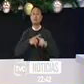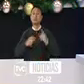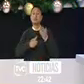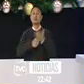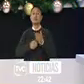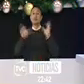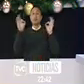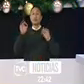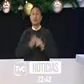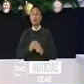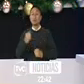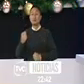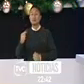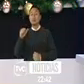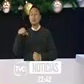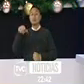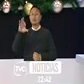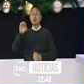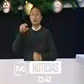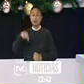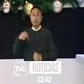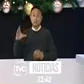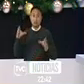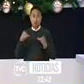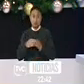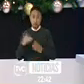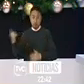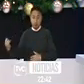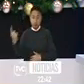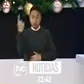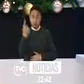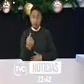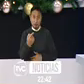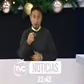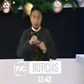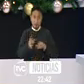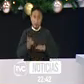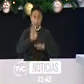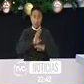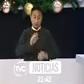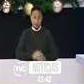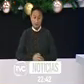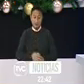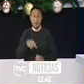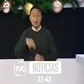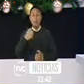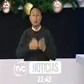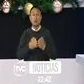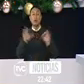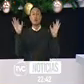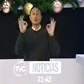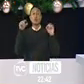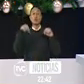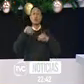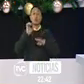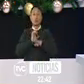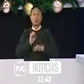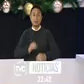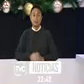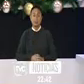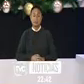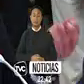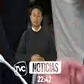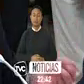ministro de Energía, Santos Alvite, compareció ante la Comisión de Fiscalización de la Asamblea Nacional por la crisis energética que afronta el país.